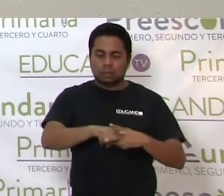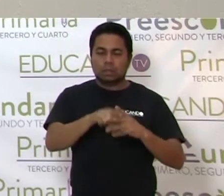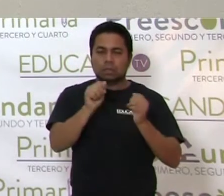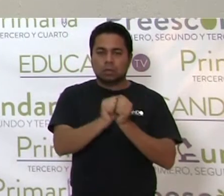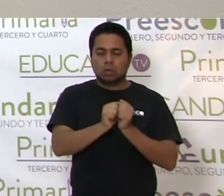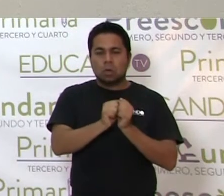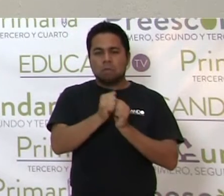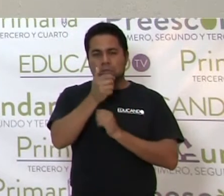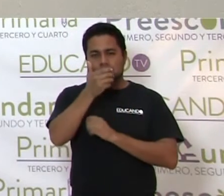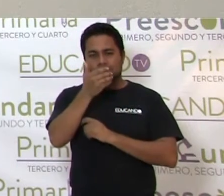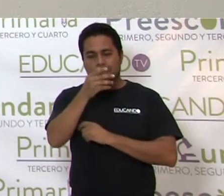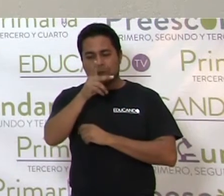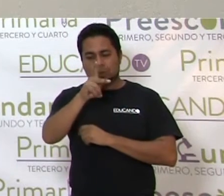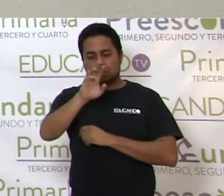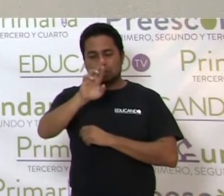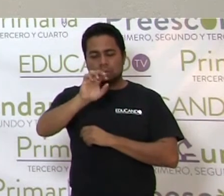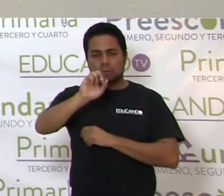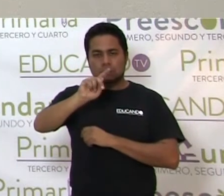la portadilla.